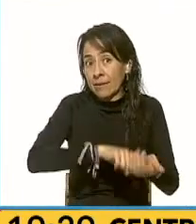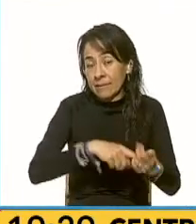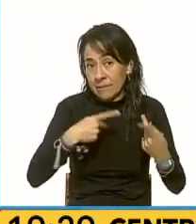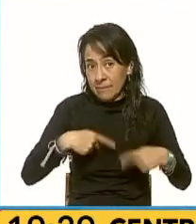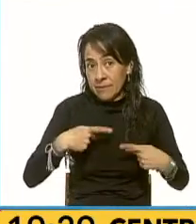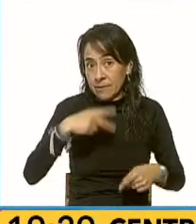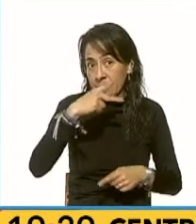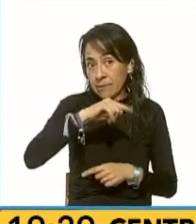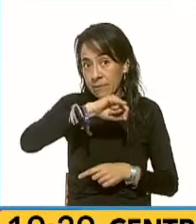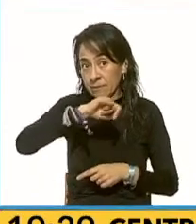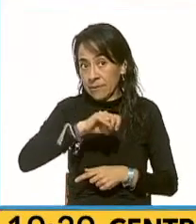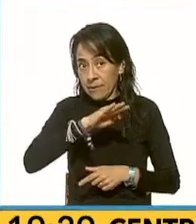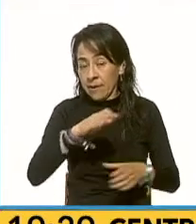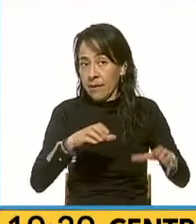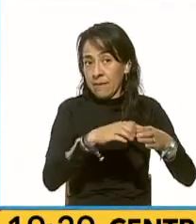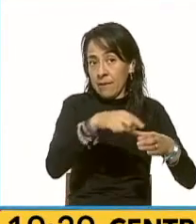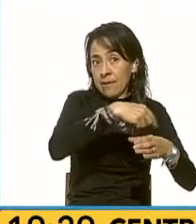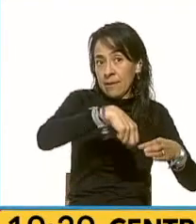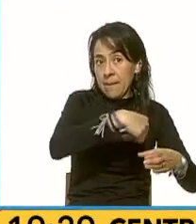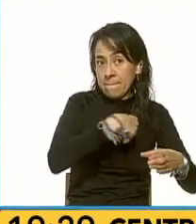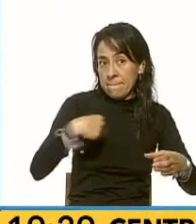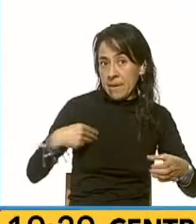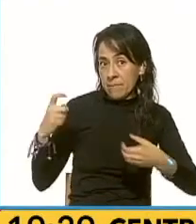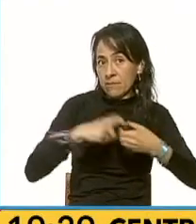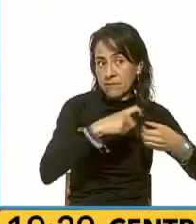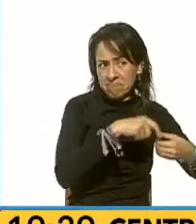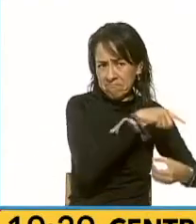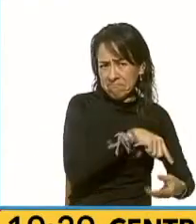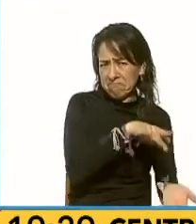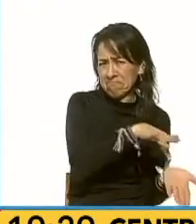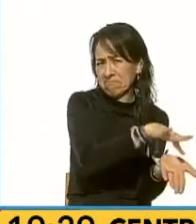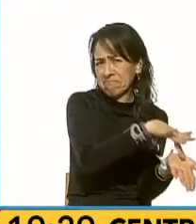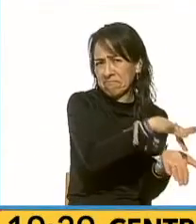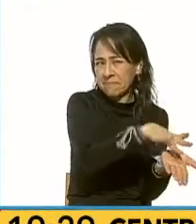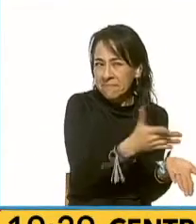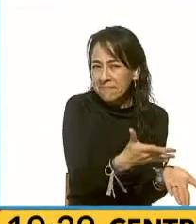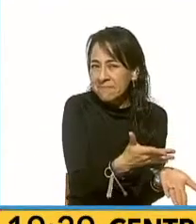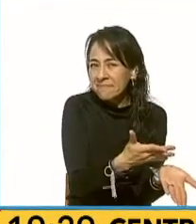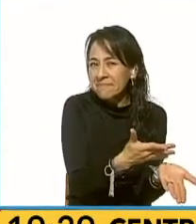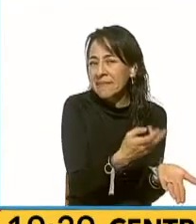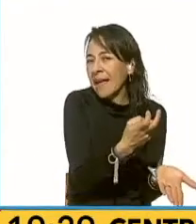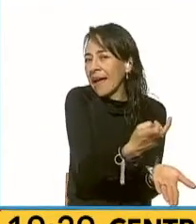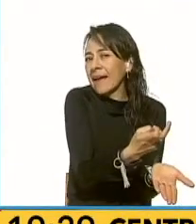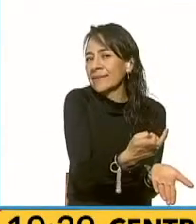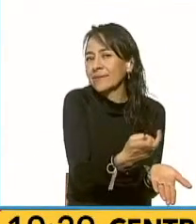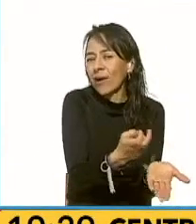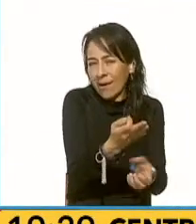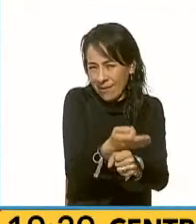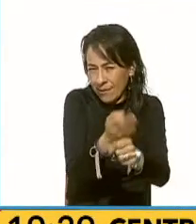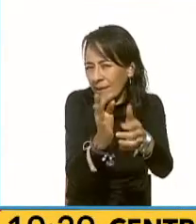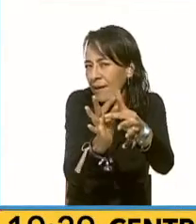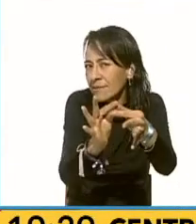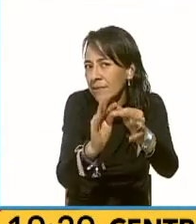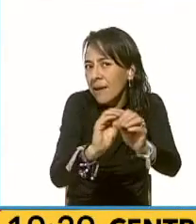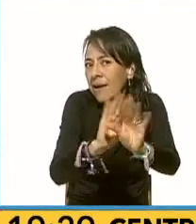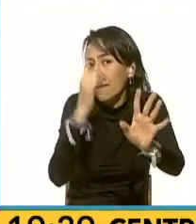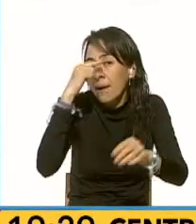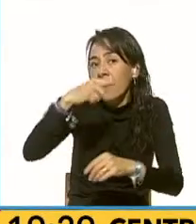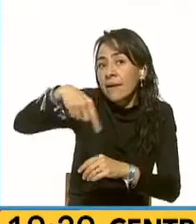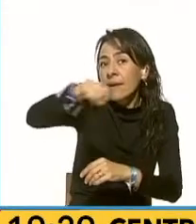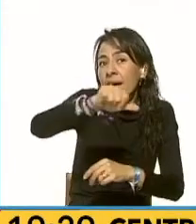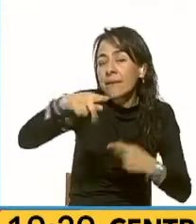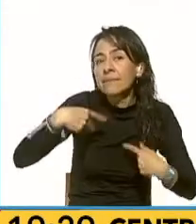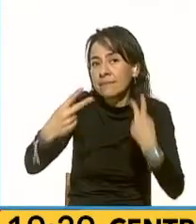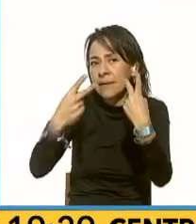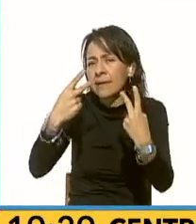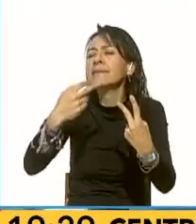Poder Judicial, ¿no? Solamente para dejarlo ahí en la mesa y también a la vista de la ciudadanía. Sí, no es lo mismo.